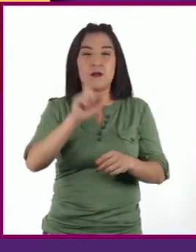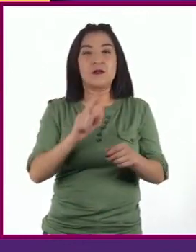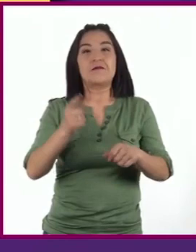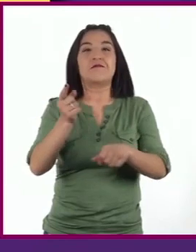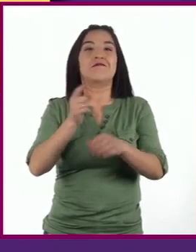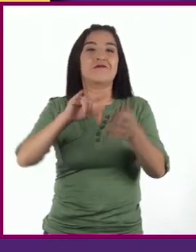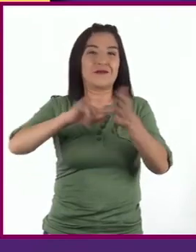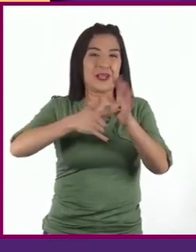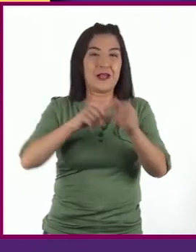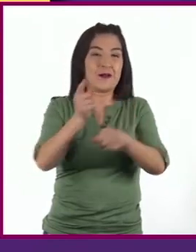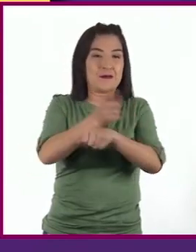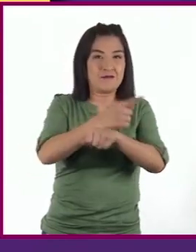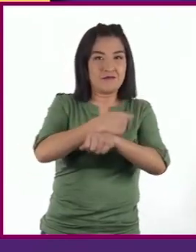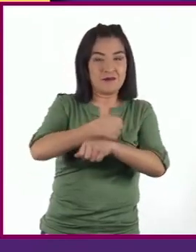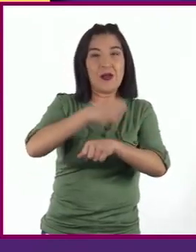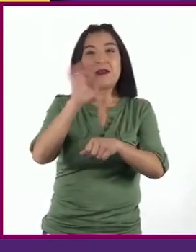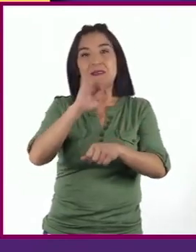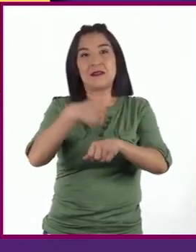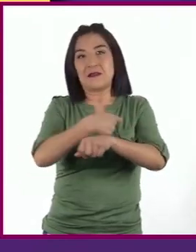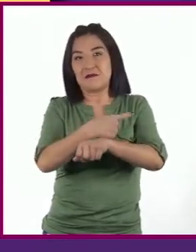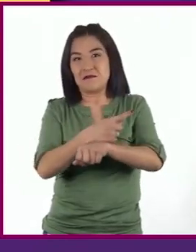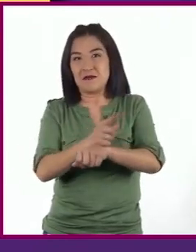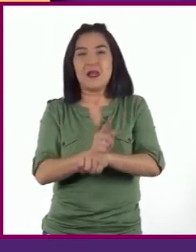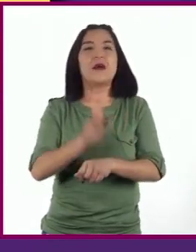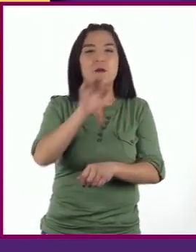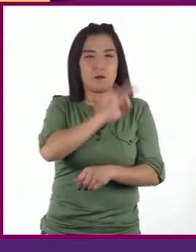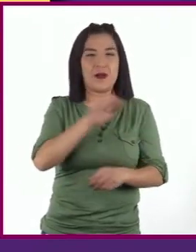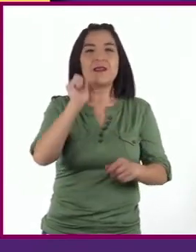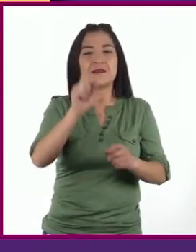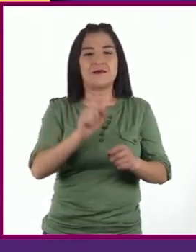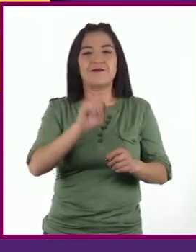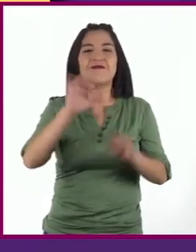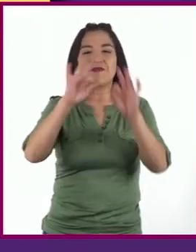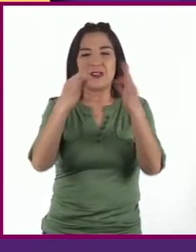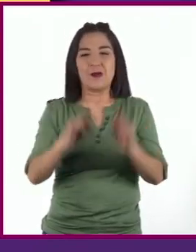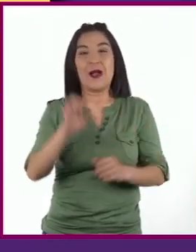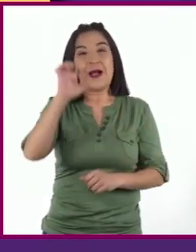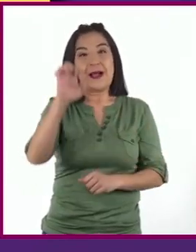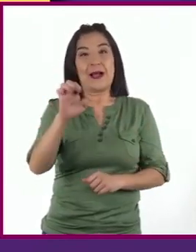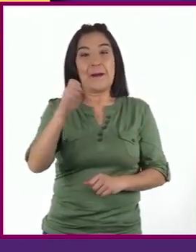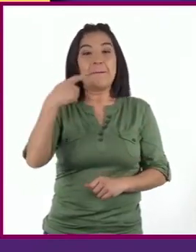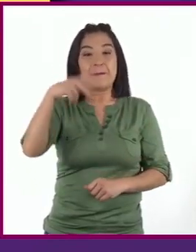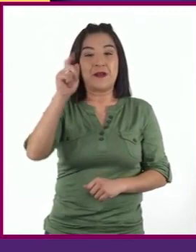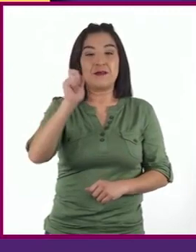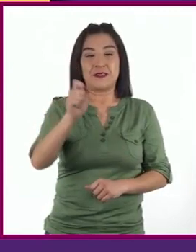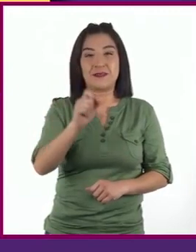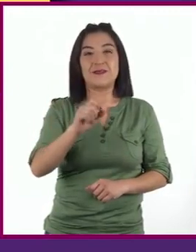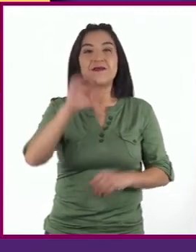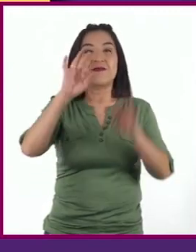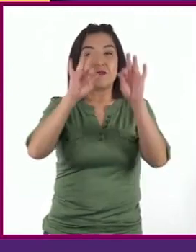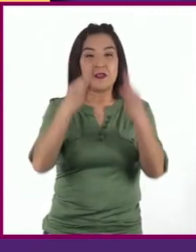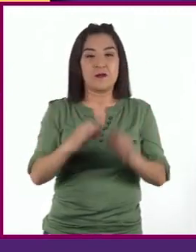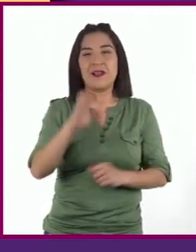antihorario, todas podrían tomar la posición de la figura E, a excepción de la figura C,